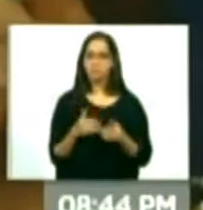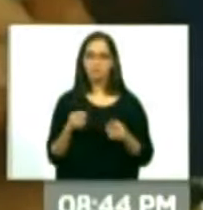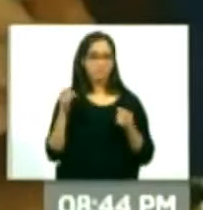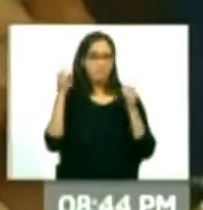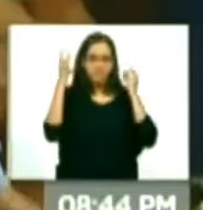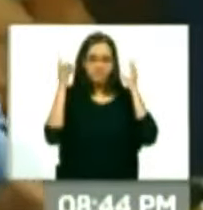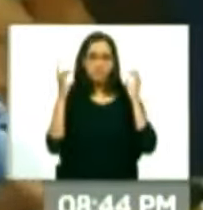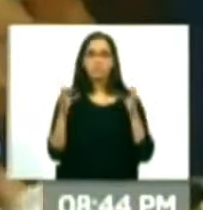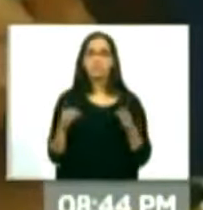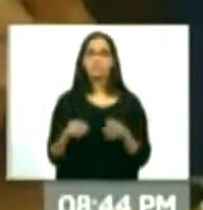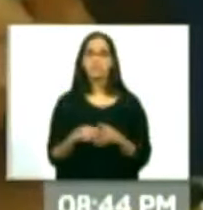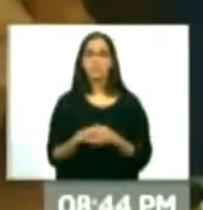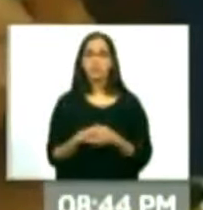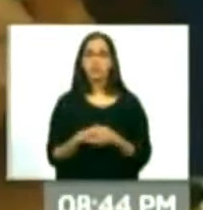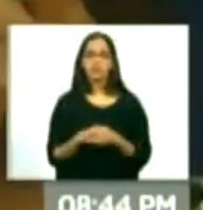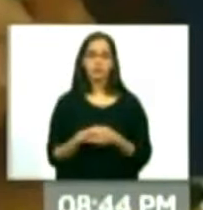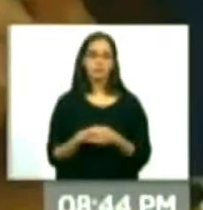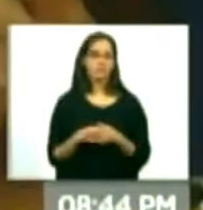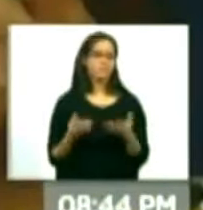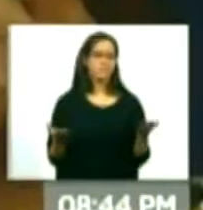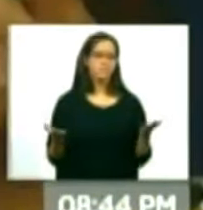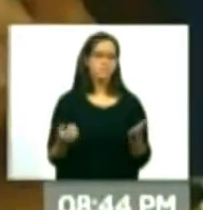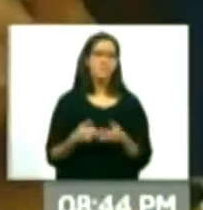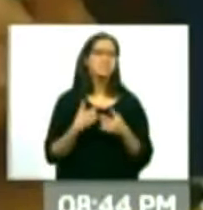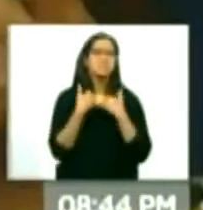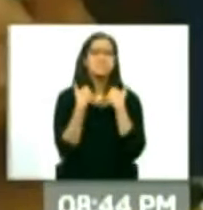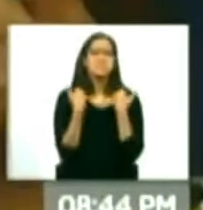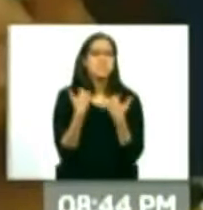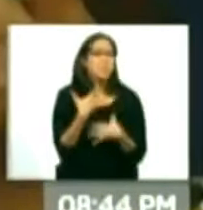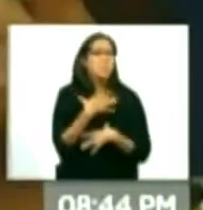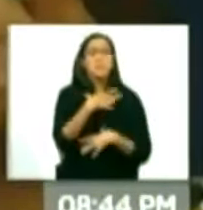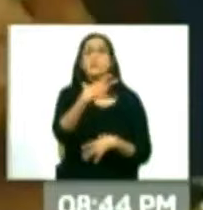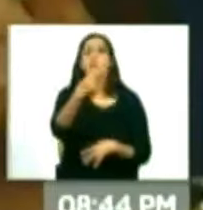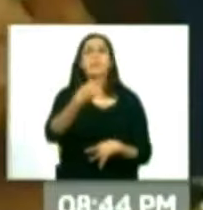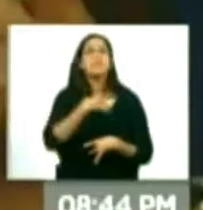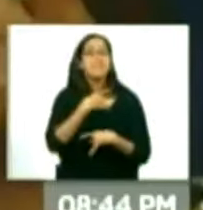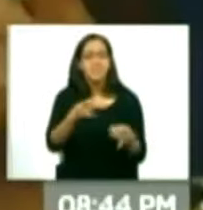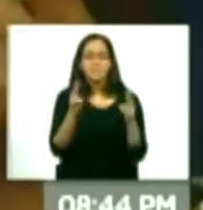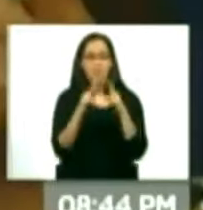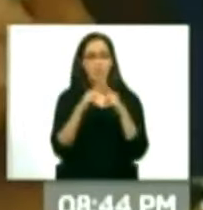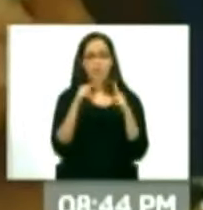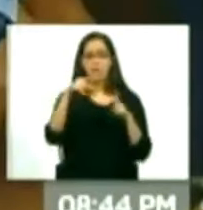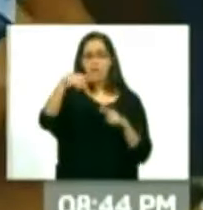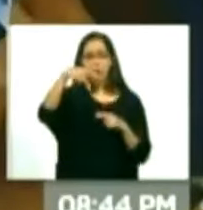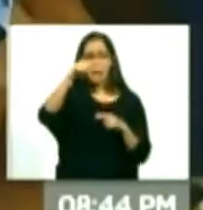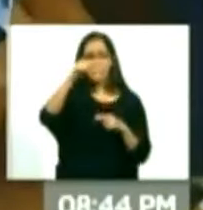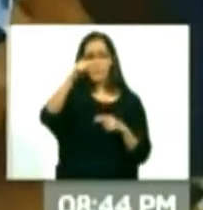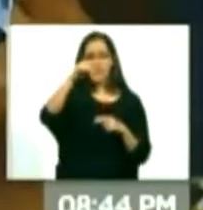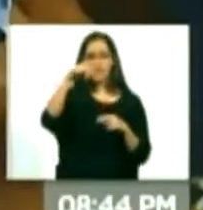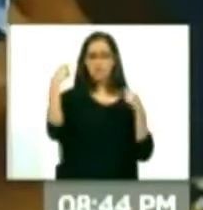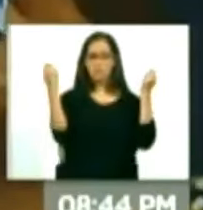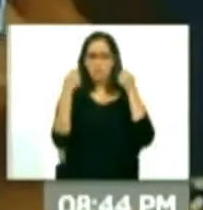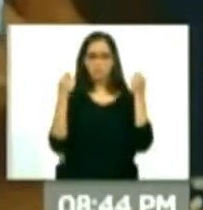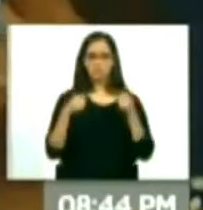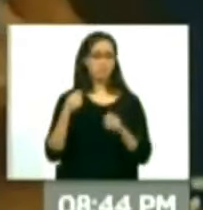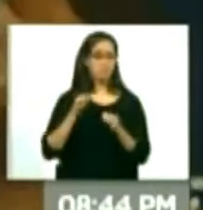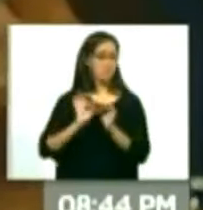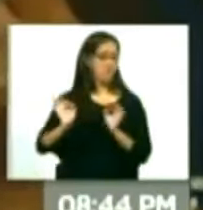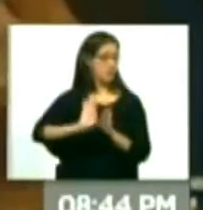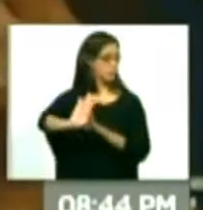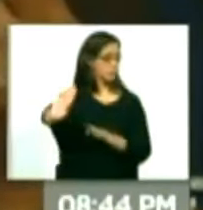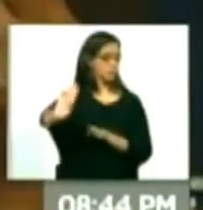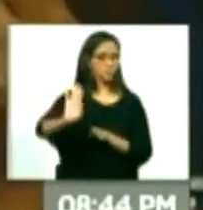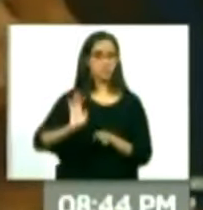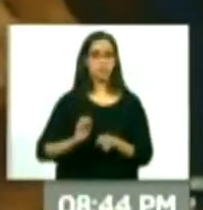yo ni conozco lo que son de Panam Post yo. Ni me interesa conocerlo, para que sepa. Ni me interesa, bien lejos. Bien